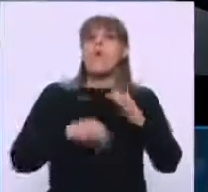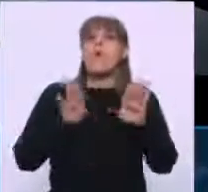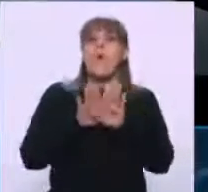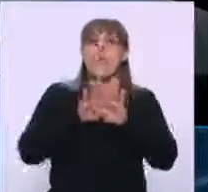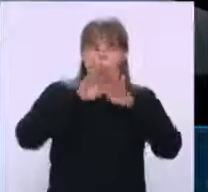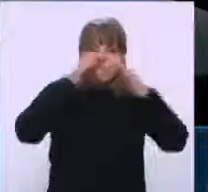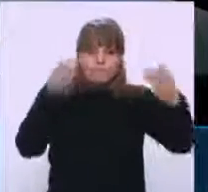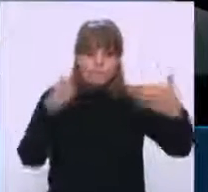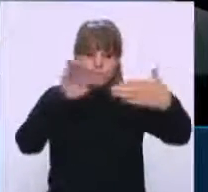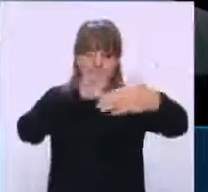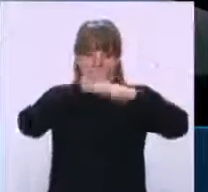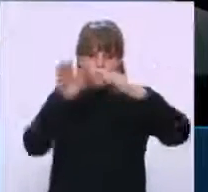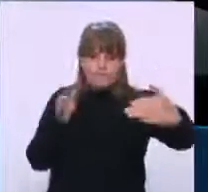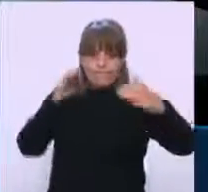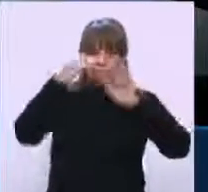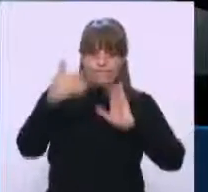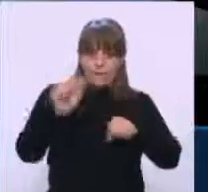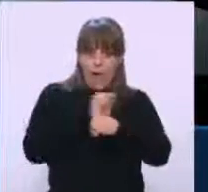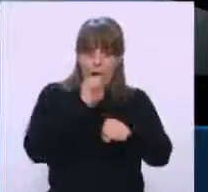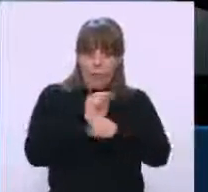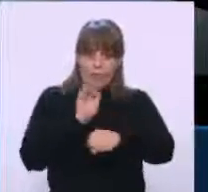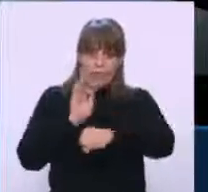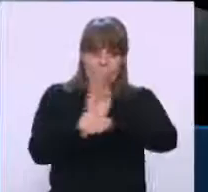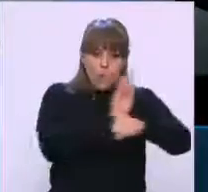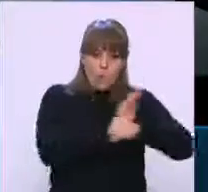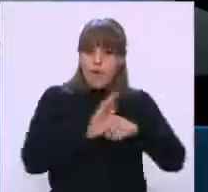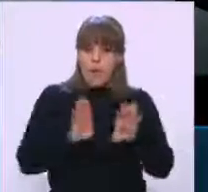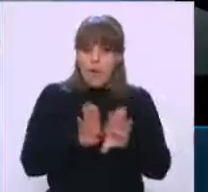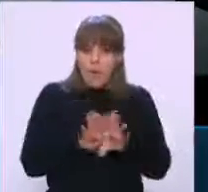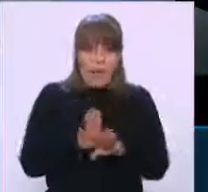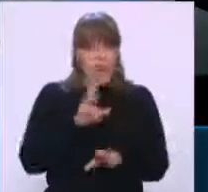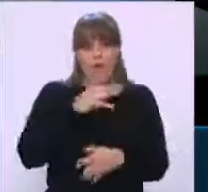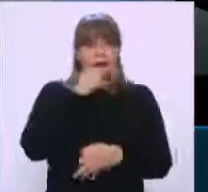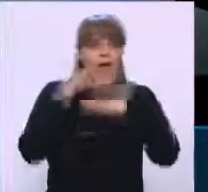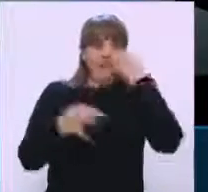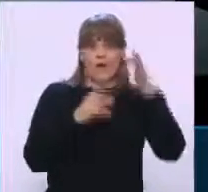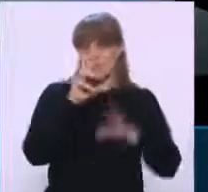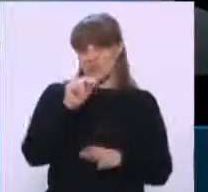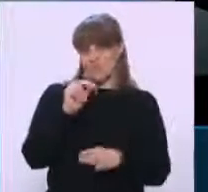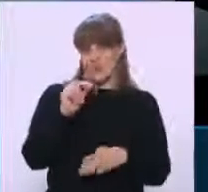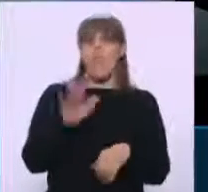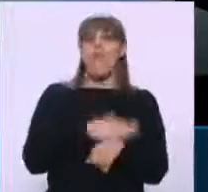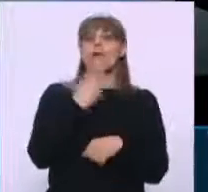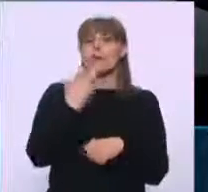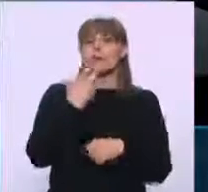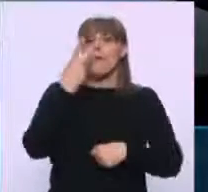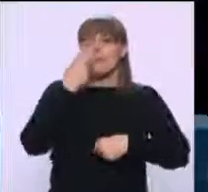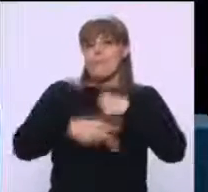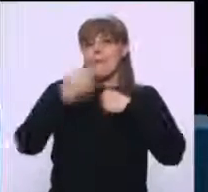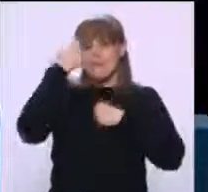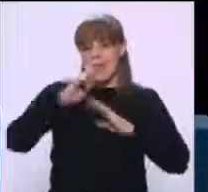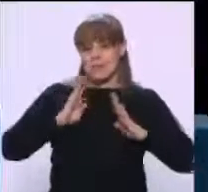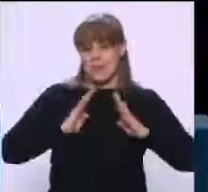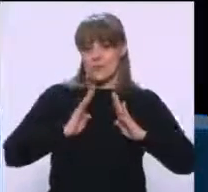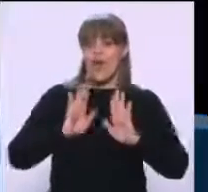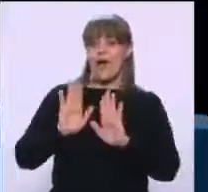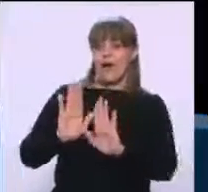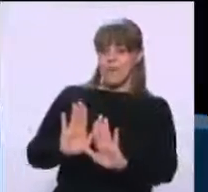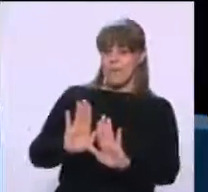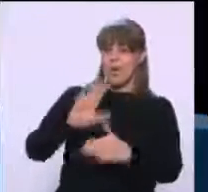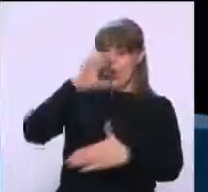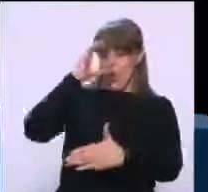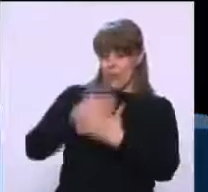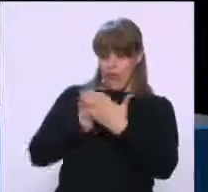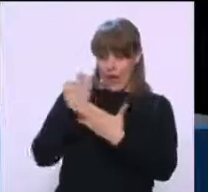blindaje y el nivel de blindaje que pondría en riesgo automáticamente a nuestros soldados. O sea, es decir, normalmente este tipo de contratos se